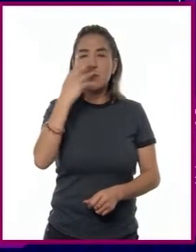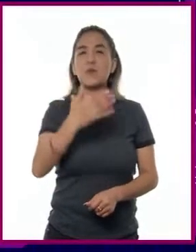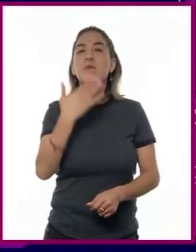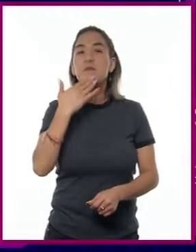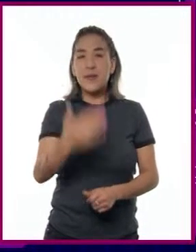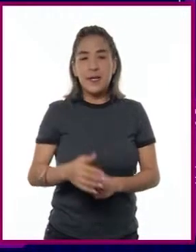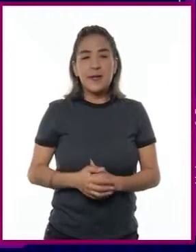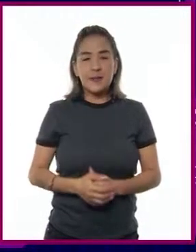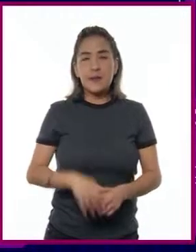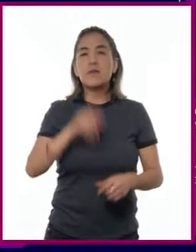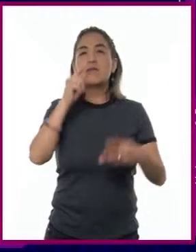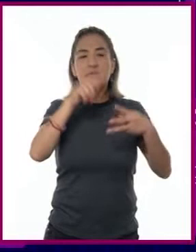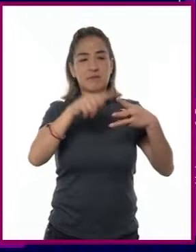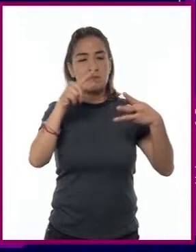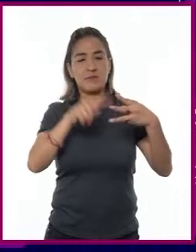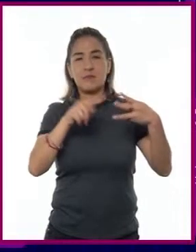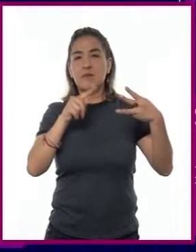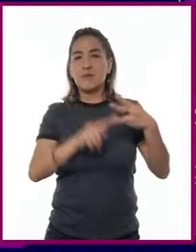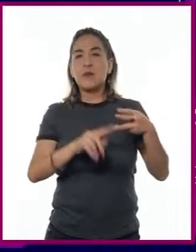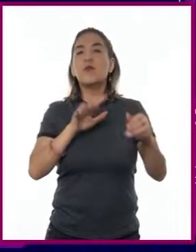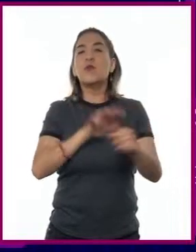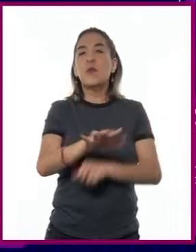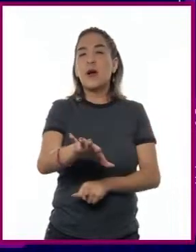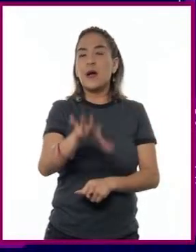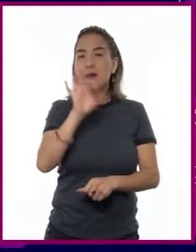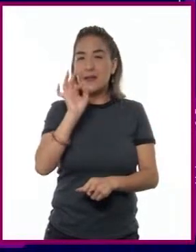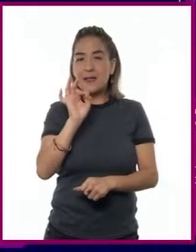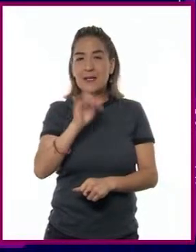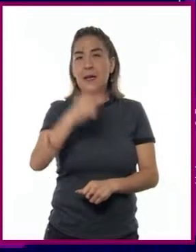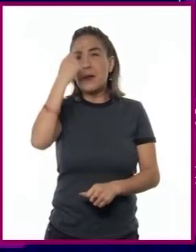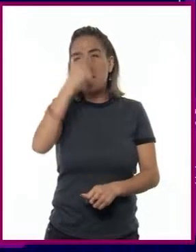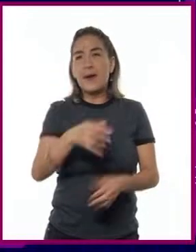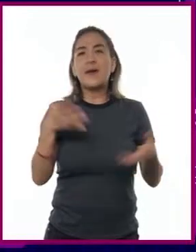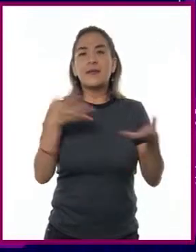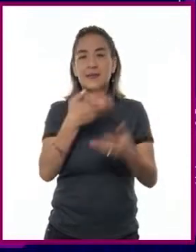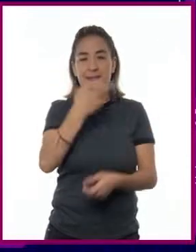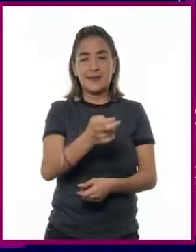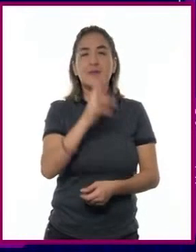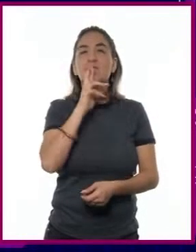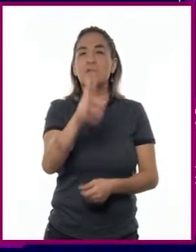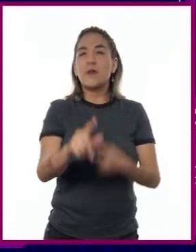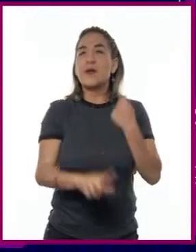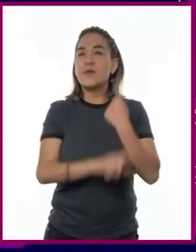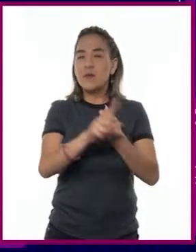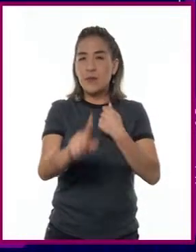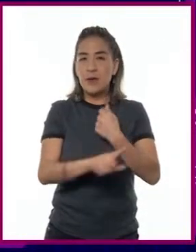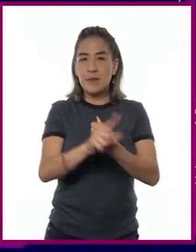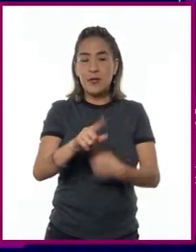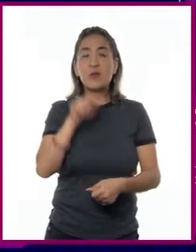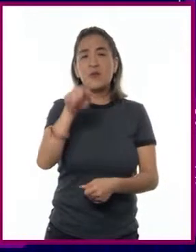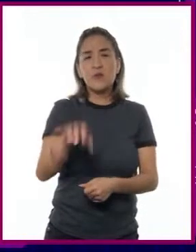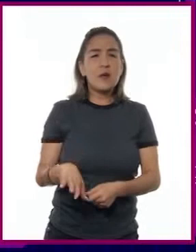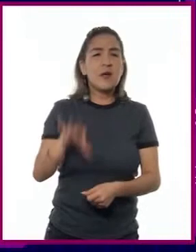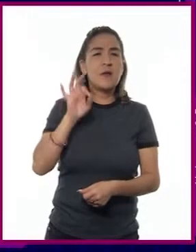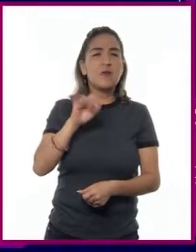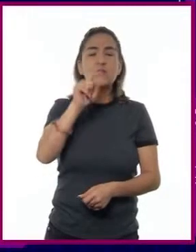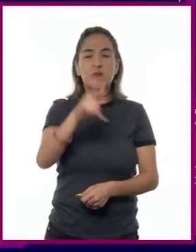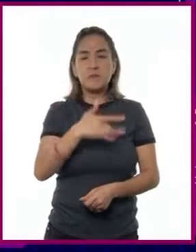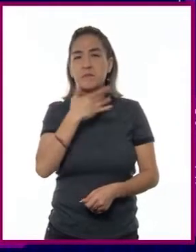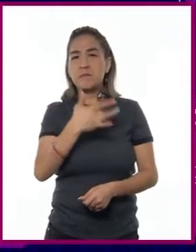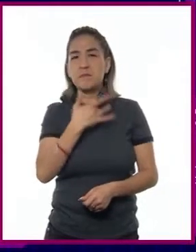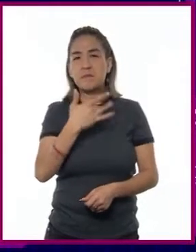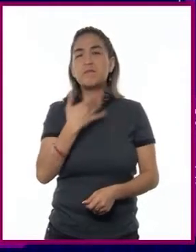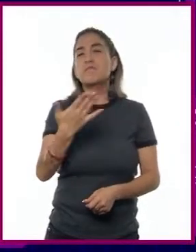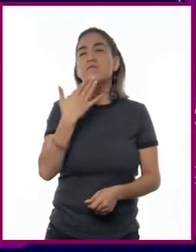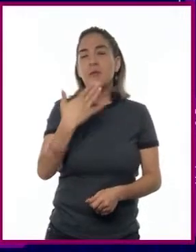detenidamente cada una de las siguientes opciones que se dan para resolver el problema y elijan la que consideren